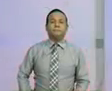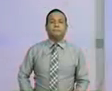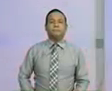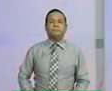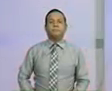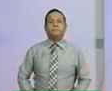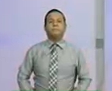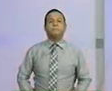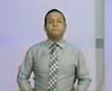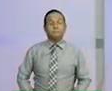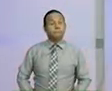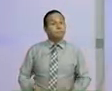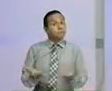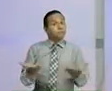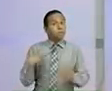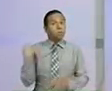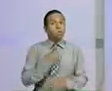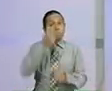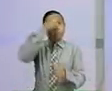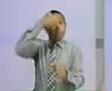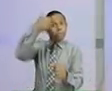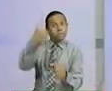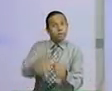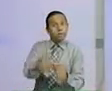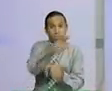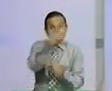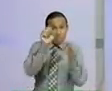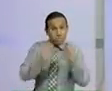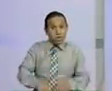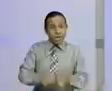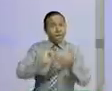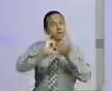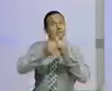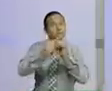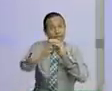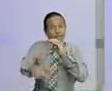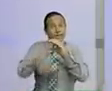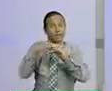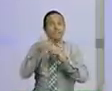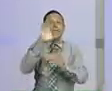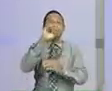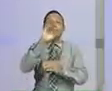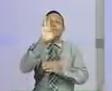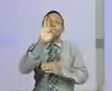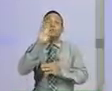Y como siempre queremos recordarles que puede escribirnos al número de WhatsApp